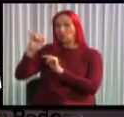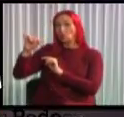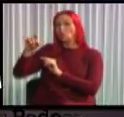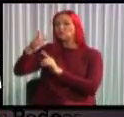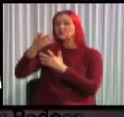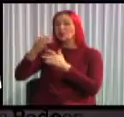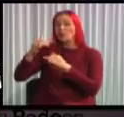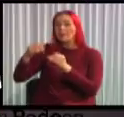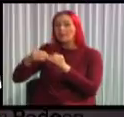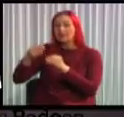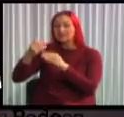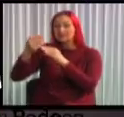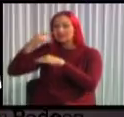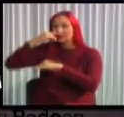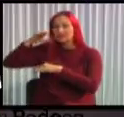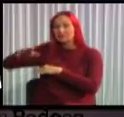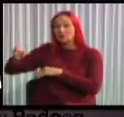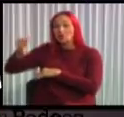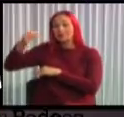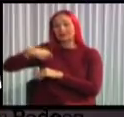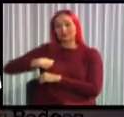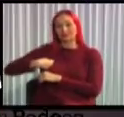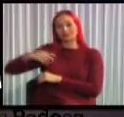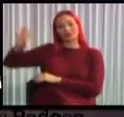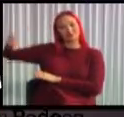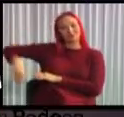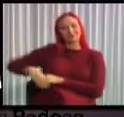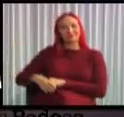más? Bueno, ellos son más jóvenes que yo.